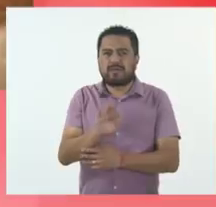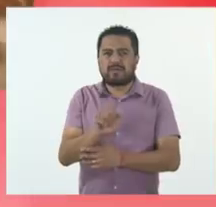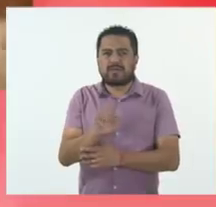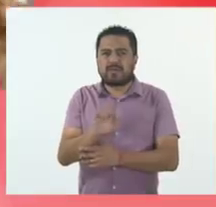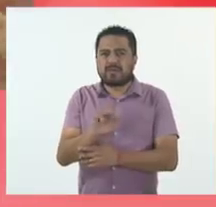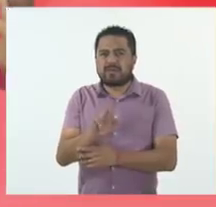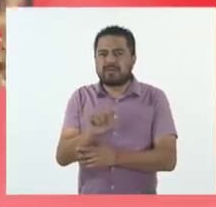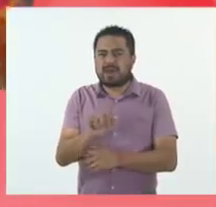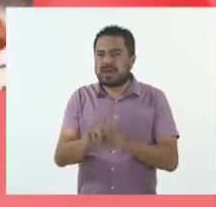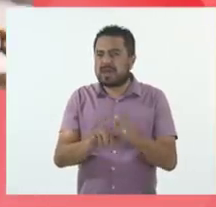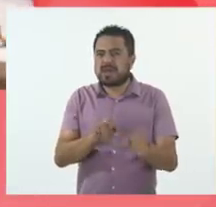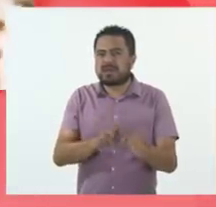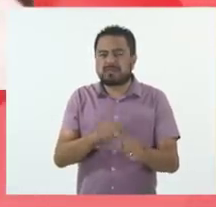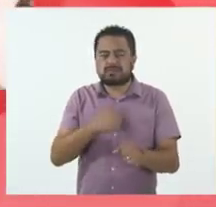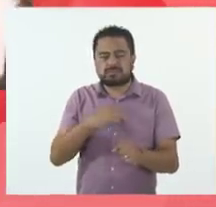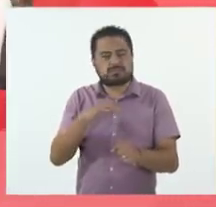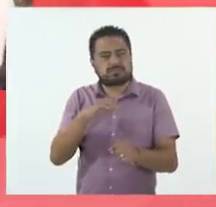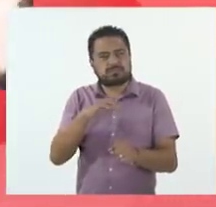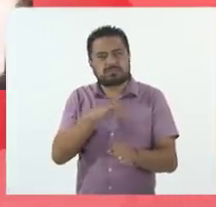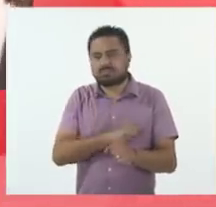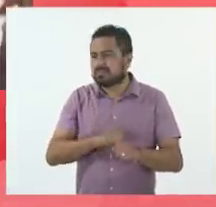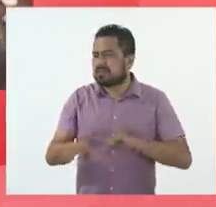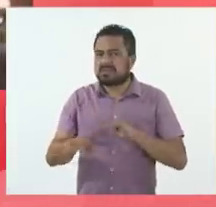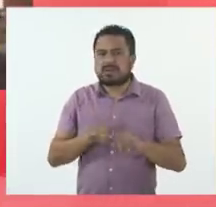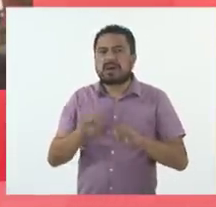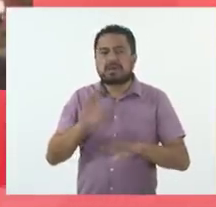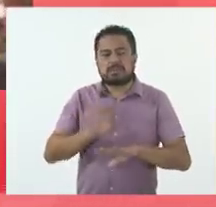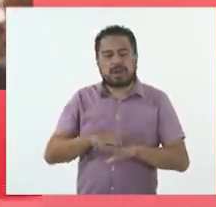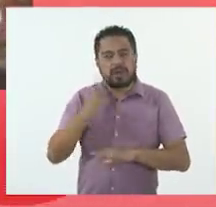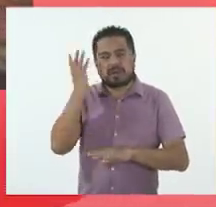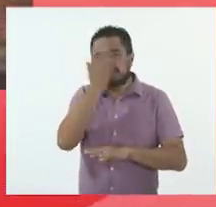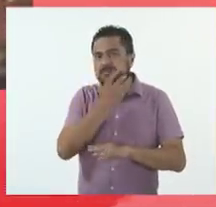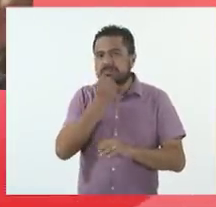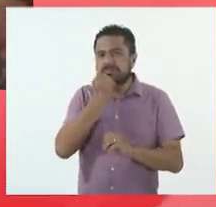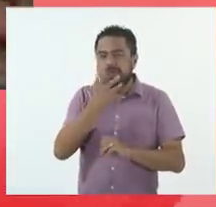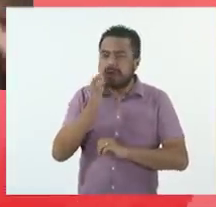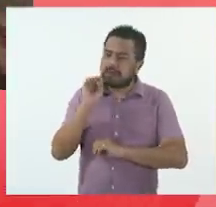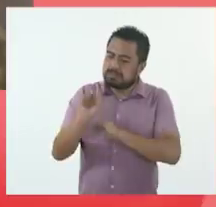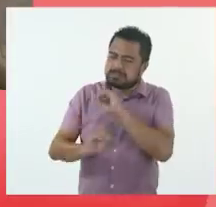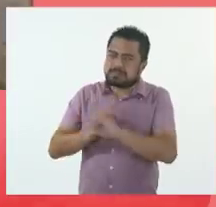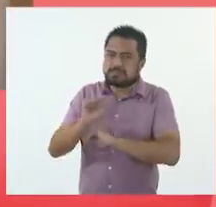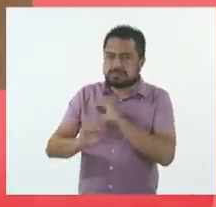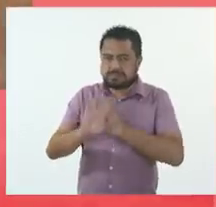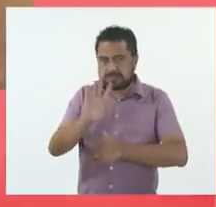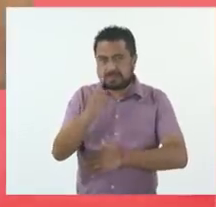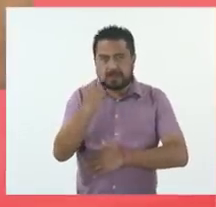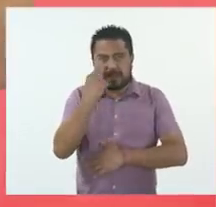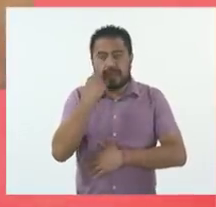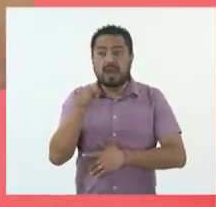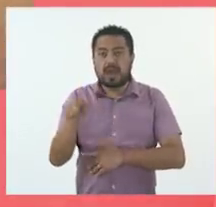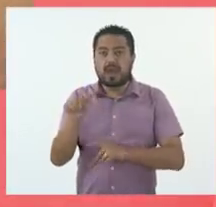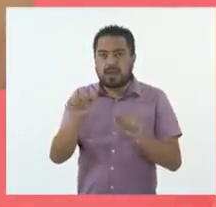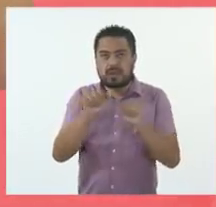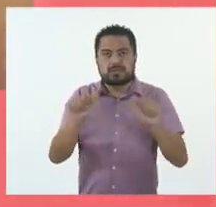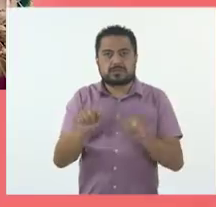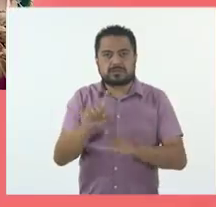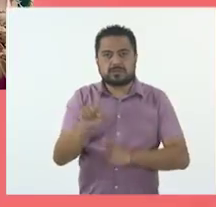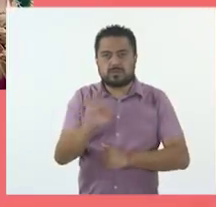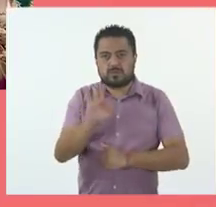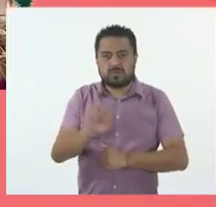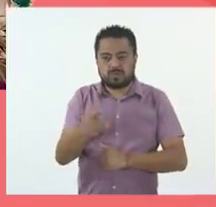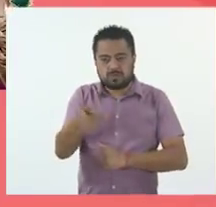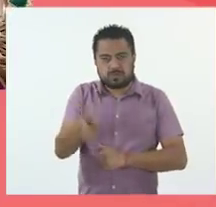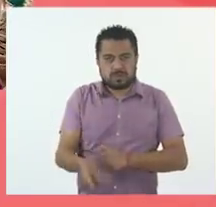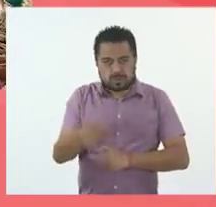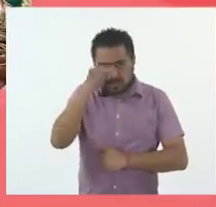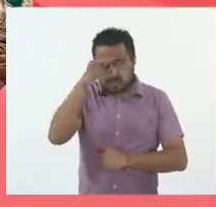y pues nos gusta mucho nuestro trabajo. Quedan muy bonitas. Pues mire, aquí. Y son una artesanía 100% mexicana. Y así como